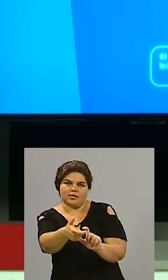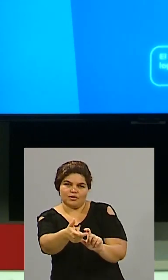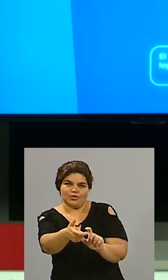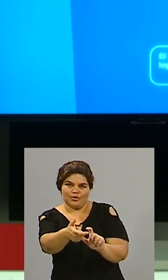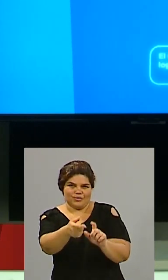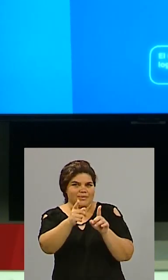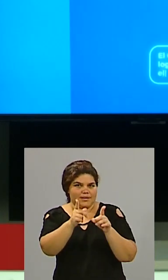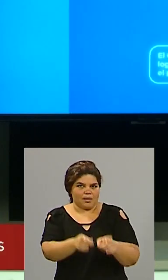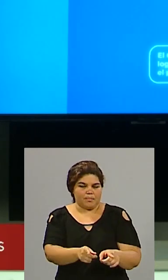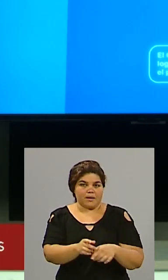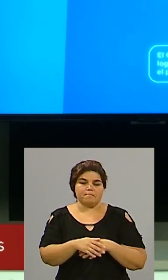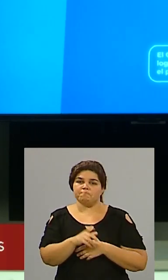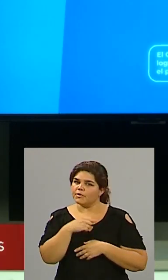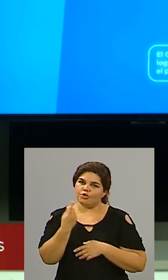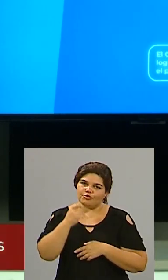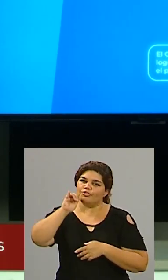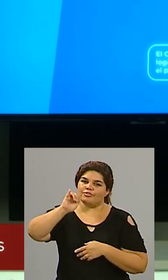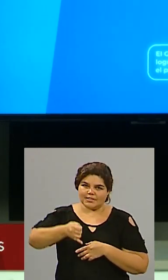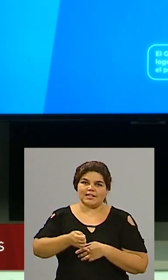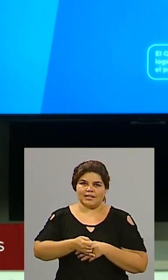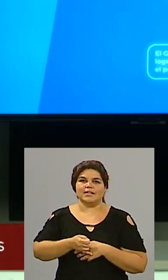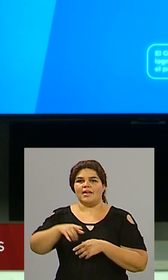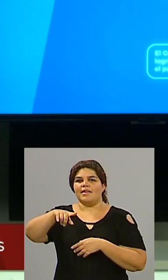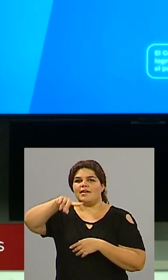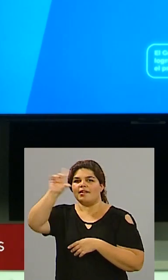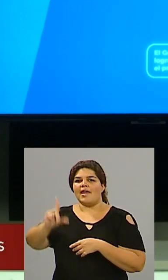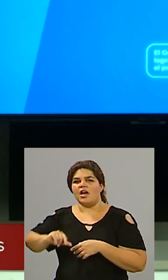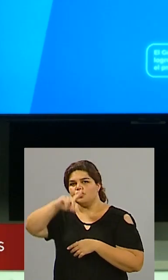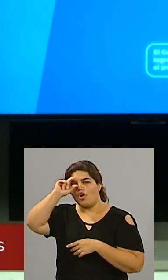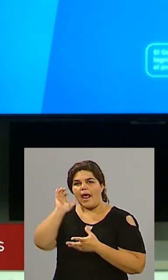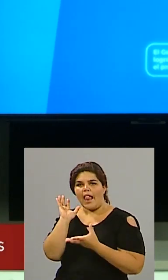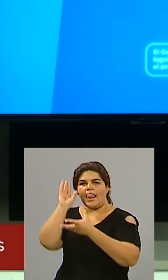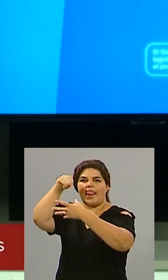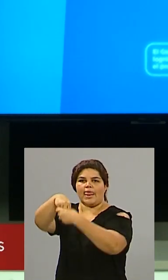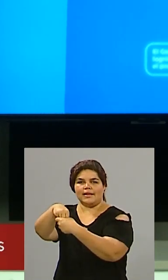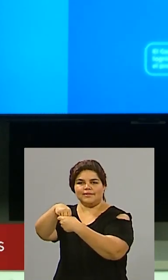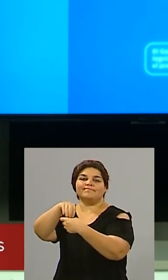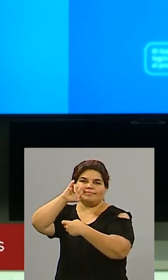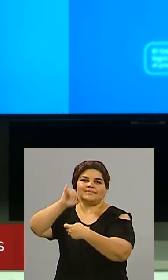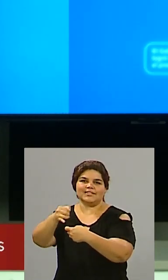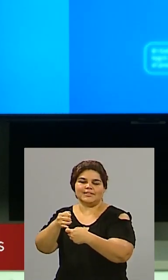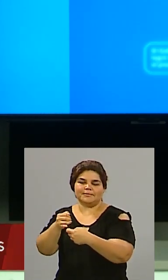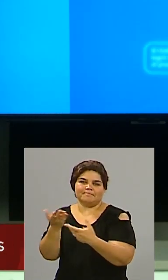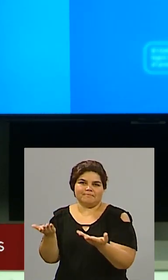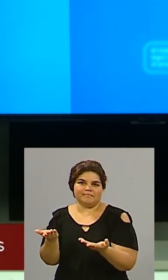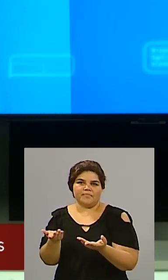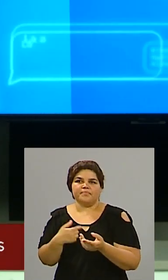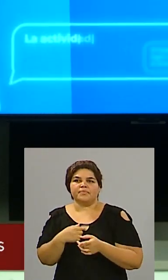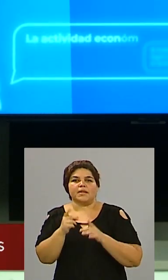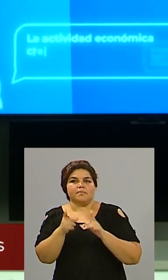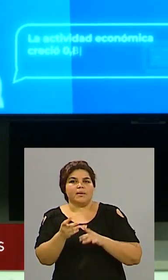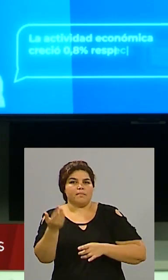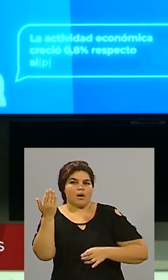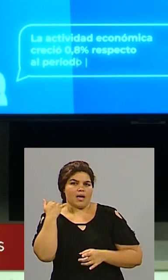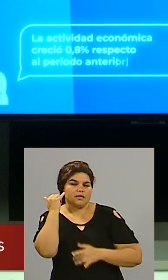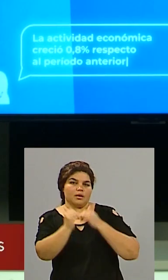que dependemos y mucho de la macro, pero ¿en qué sentido? Bueno, en esto que, y me refiero a lo de recién para